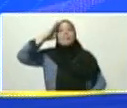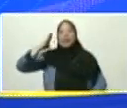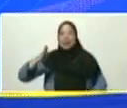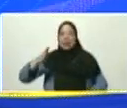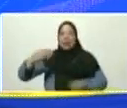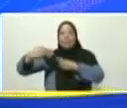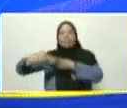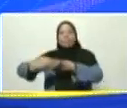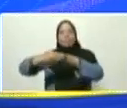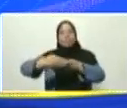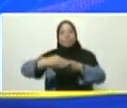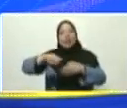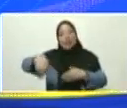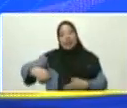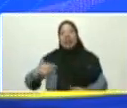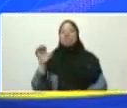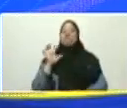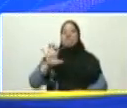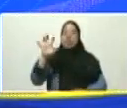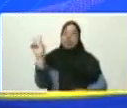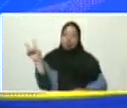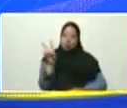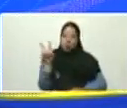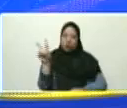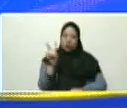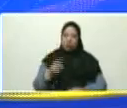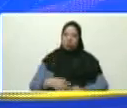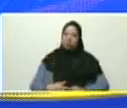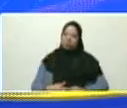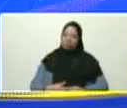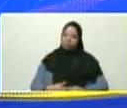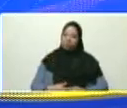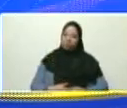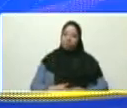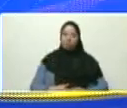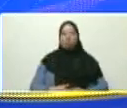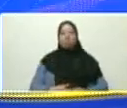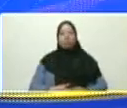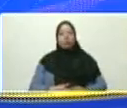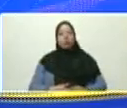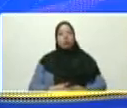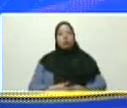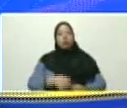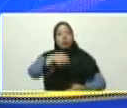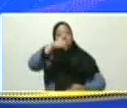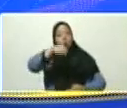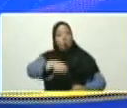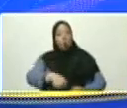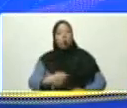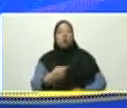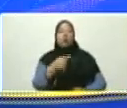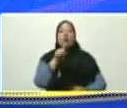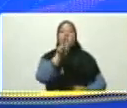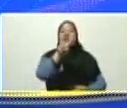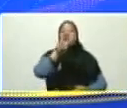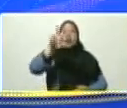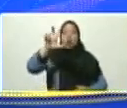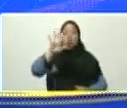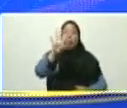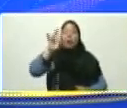nuestra patria Venezuela. Hoy también estamos conmemorando, 24 de